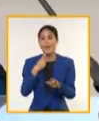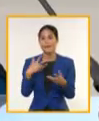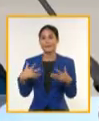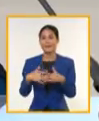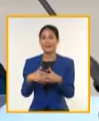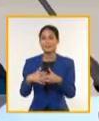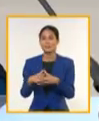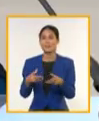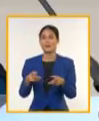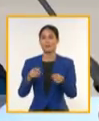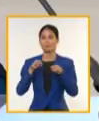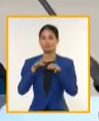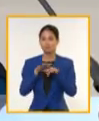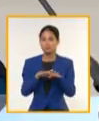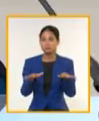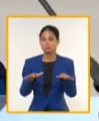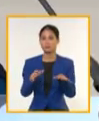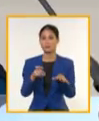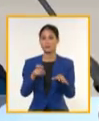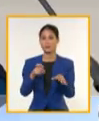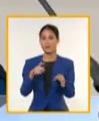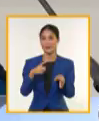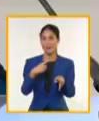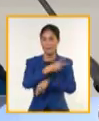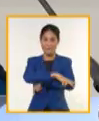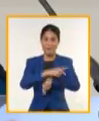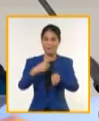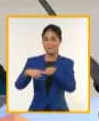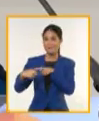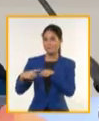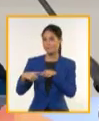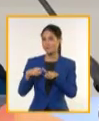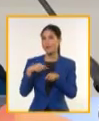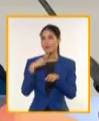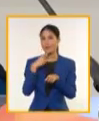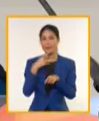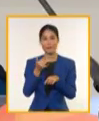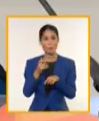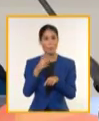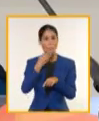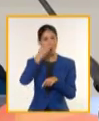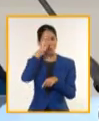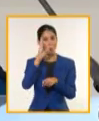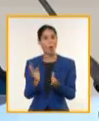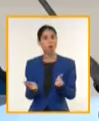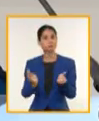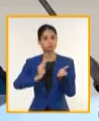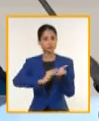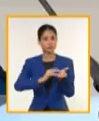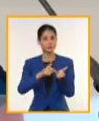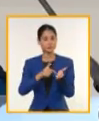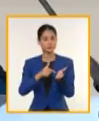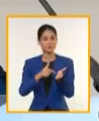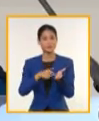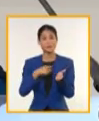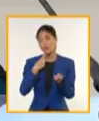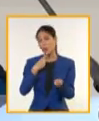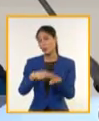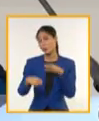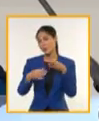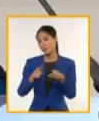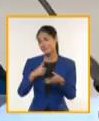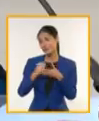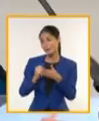y económicas, comerciales y financieras con otros países, entre ellos Cuba. Pero históricamente siempre hubo un apoyo. Hubo programas